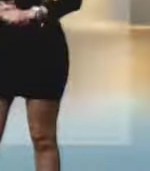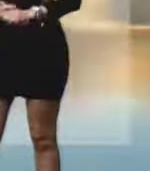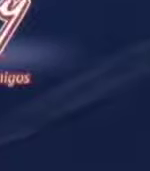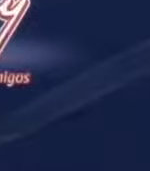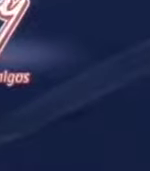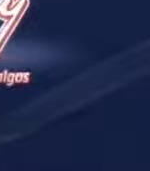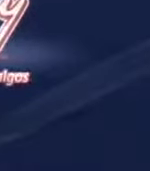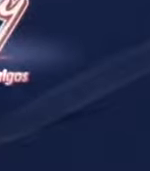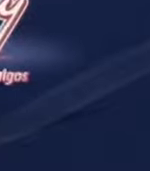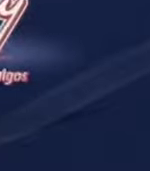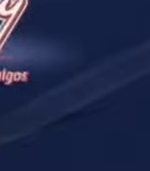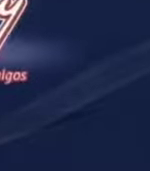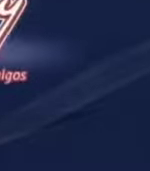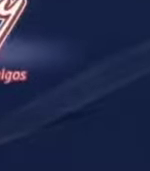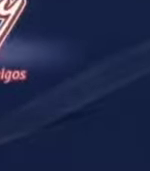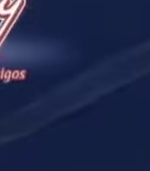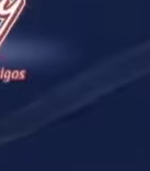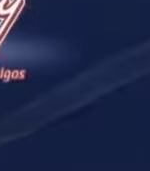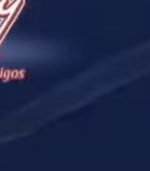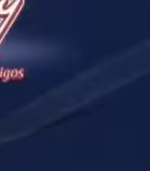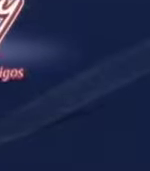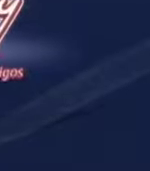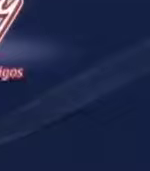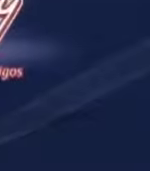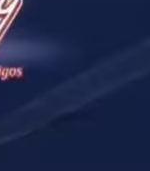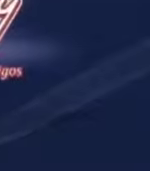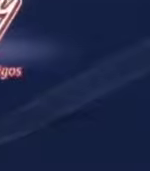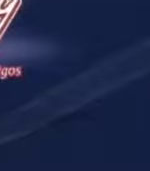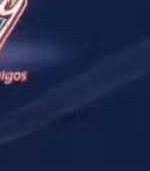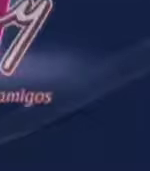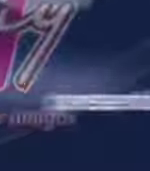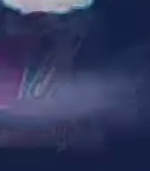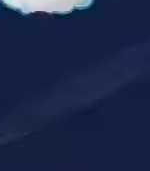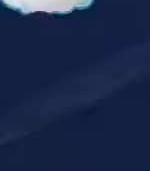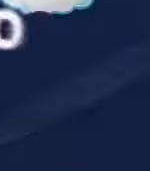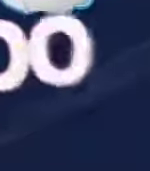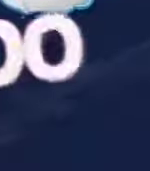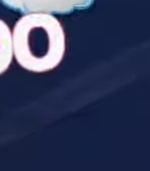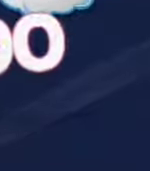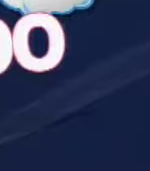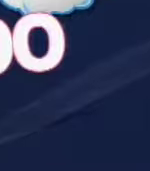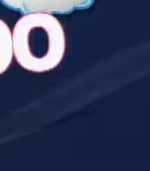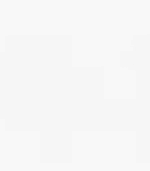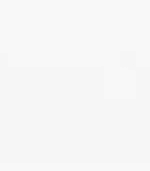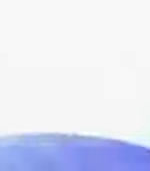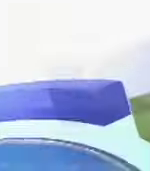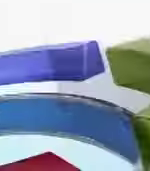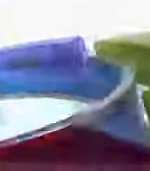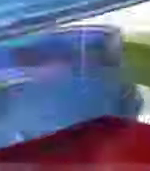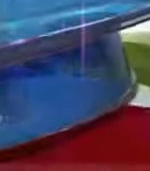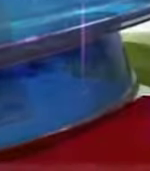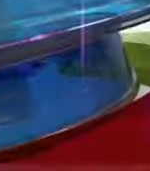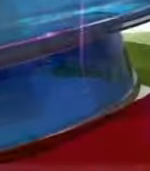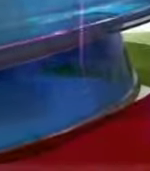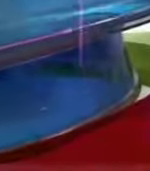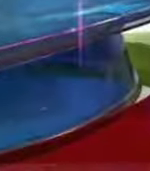principal. Agencias Guay, en confianza, entre amigos, presentó el estado del tiempo.